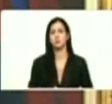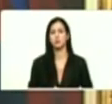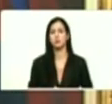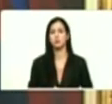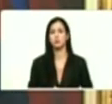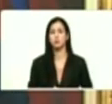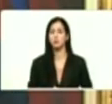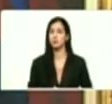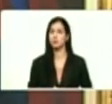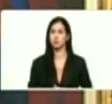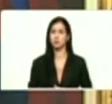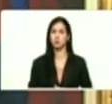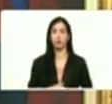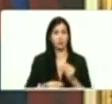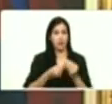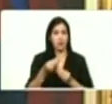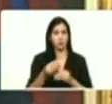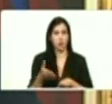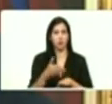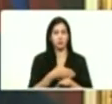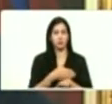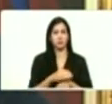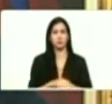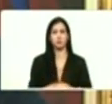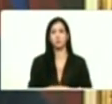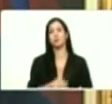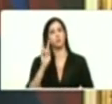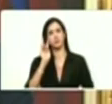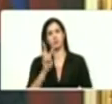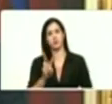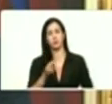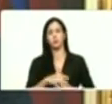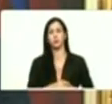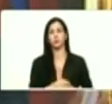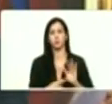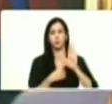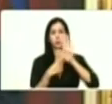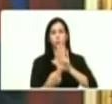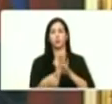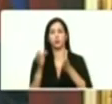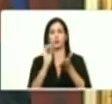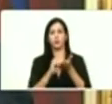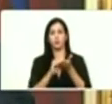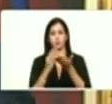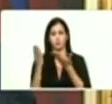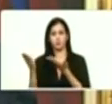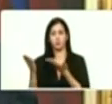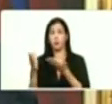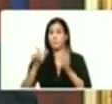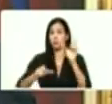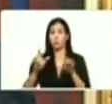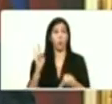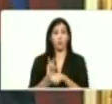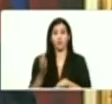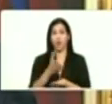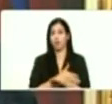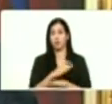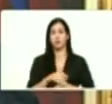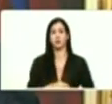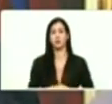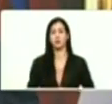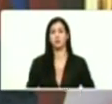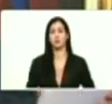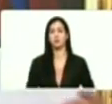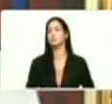bueno lo que se ha dado pues ahí vimos vuelvo a mostrarlo inclusive para los que no estaban para que sepan